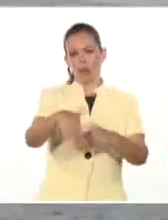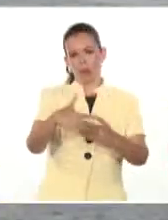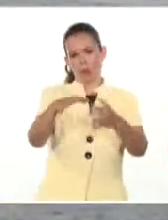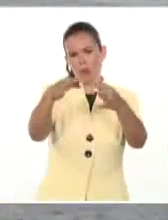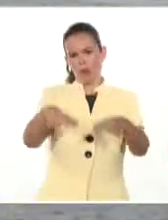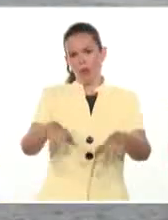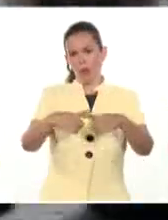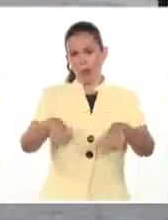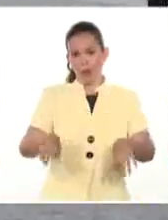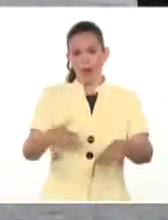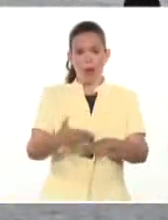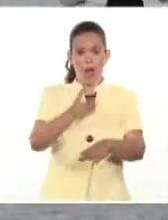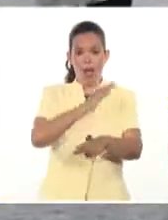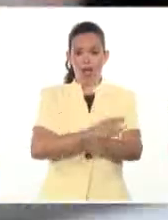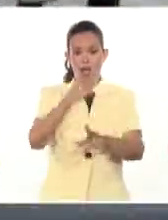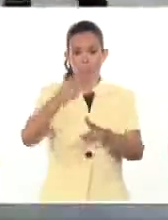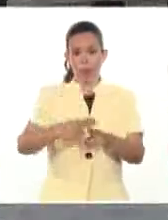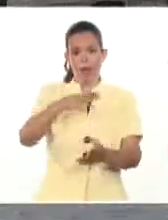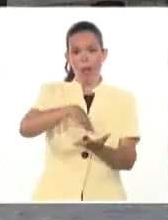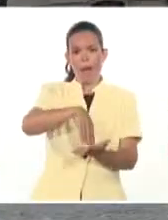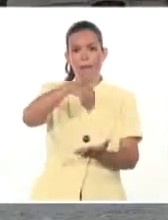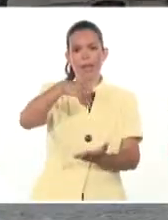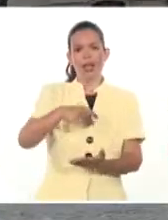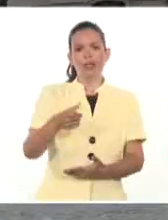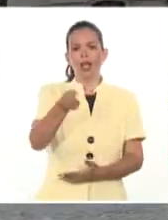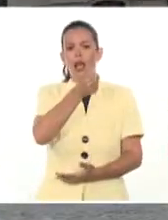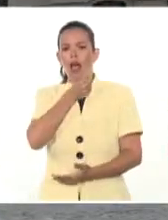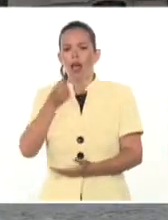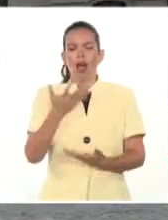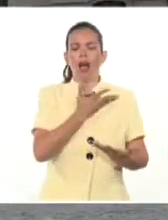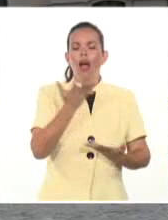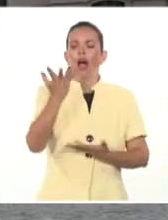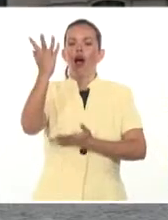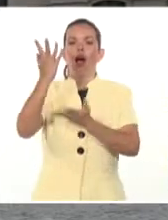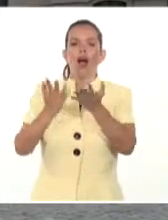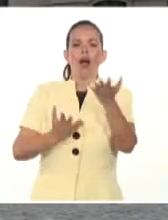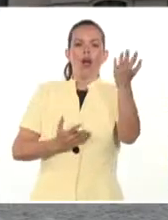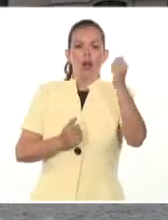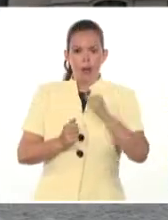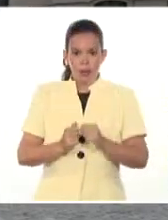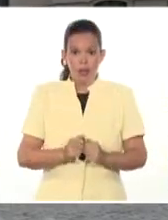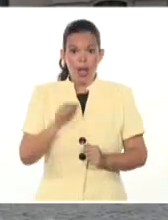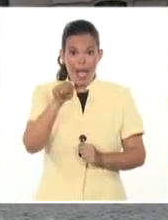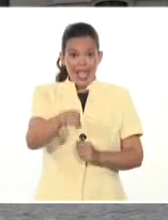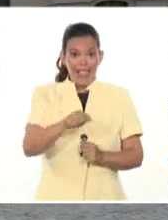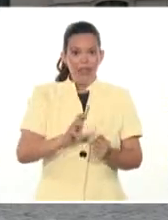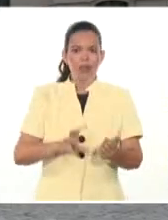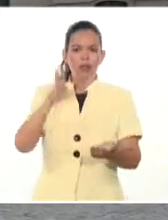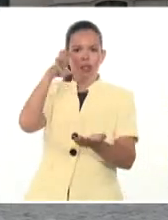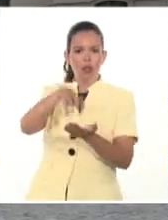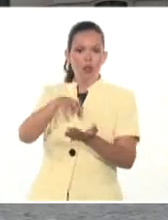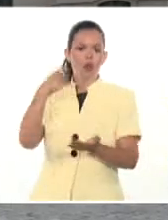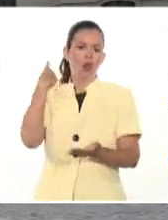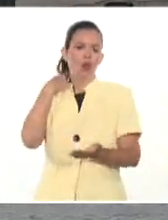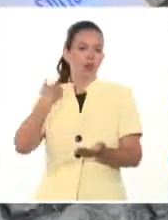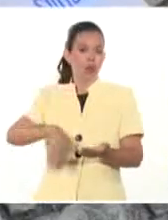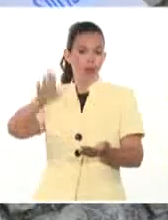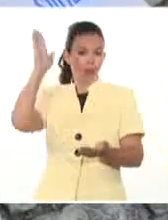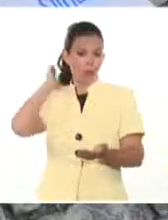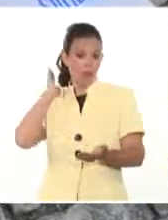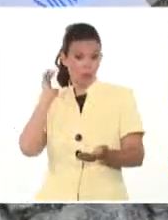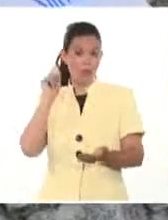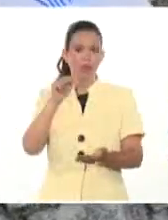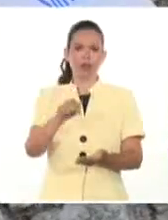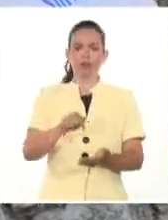Ópera y hoy Bebelplatz en Berlín, fue testigo de uno de los hechos más horrendos del siglo XX, la quema de 20.000